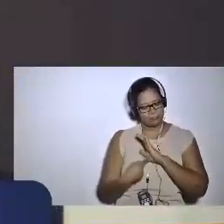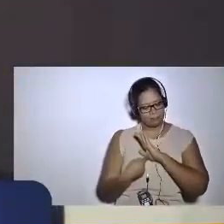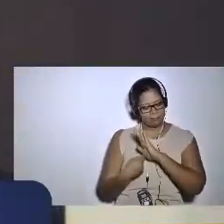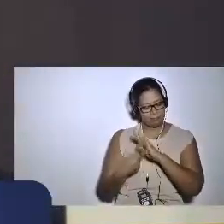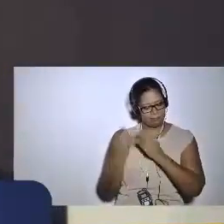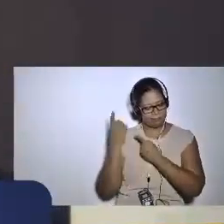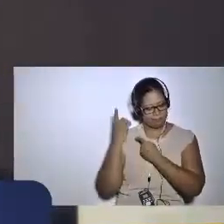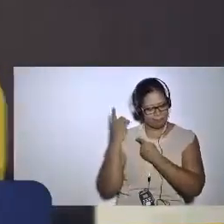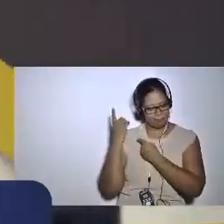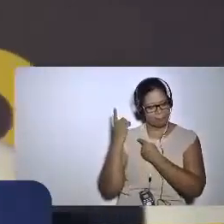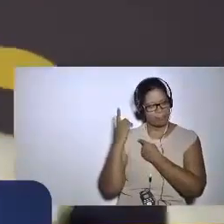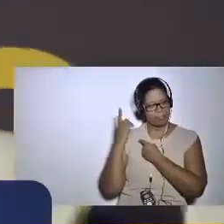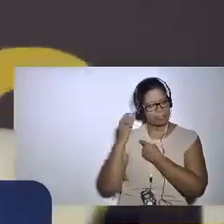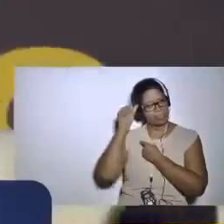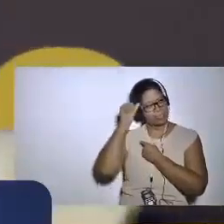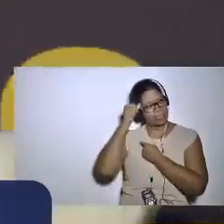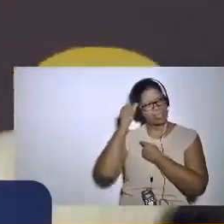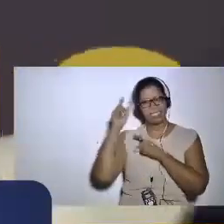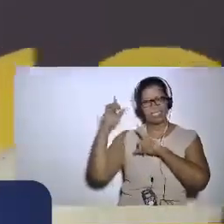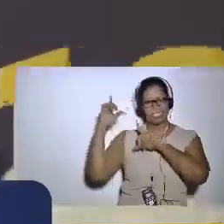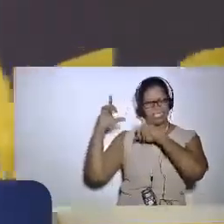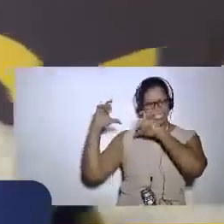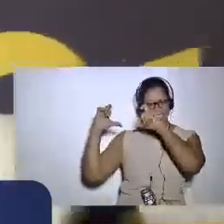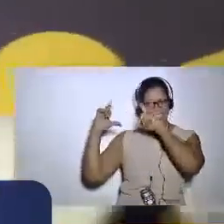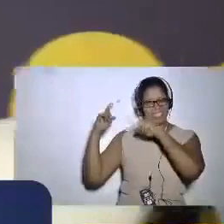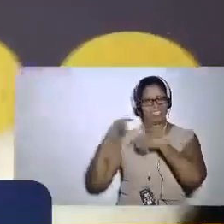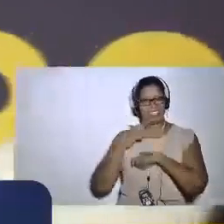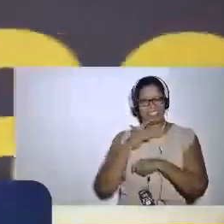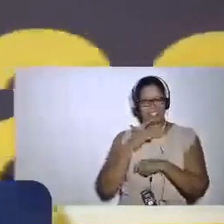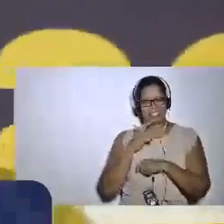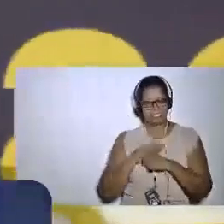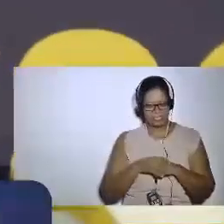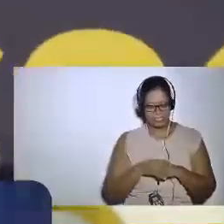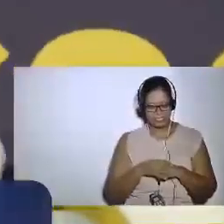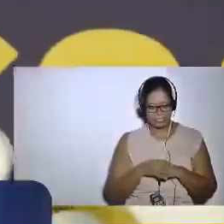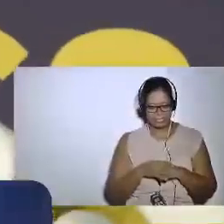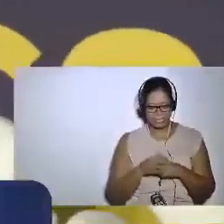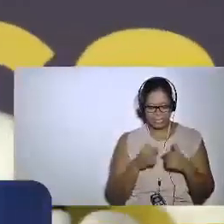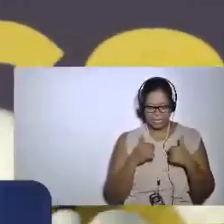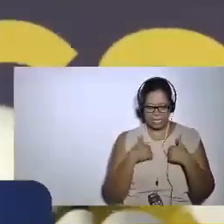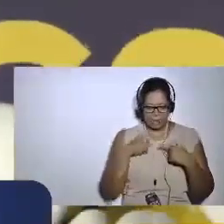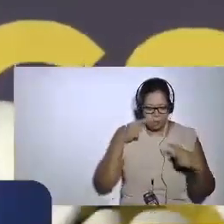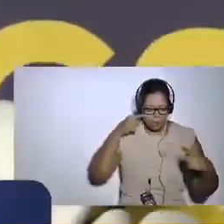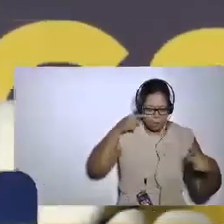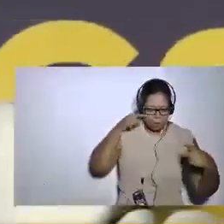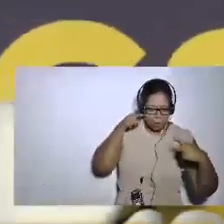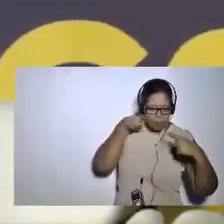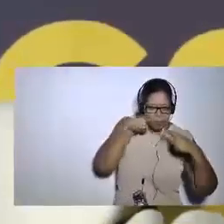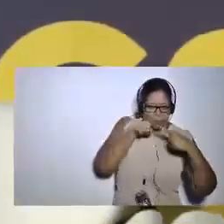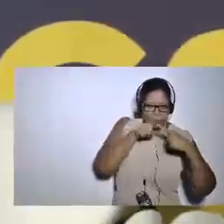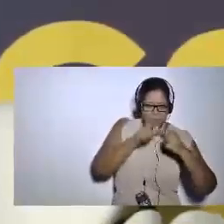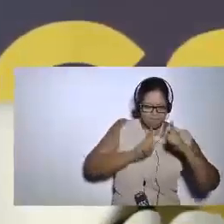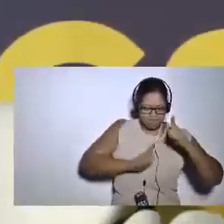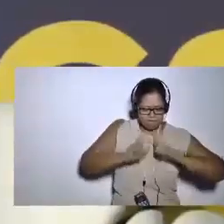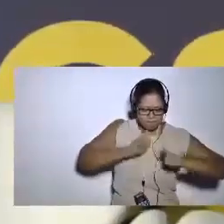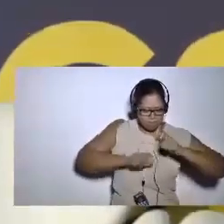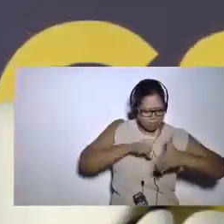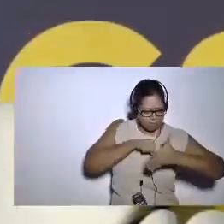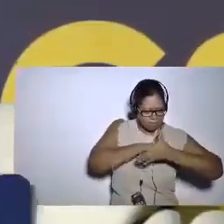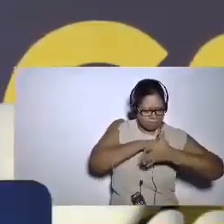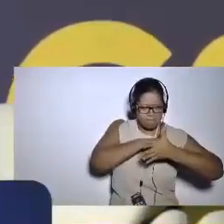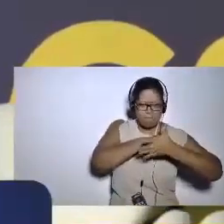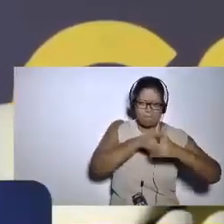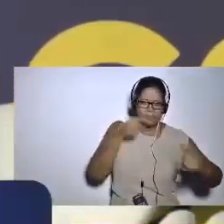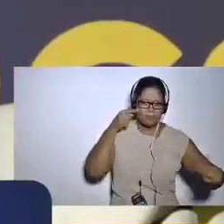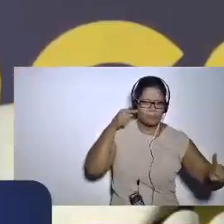mis diapositivas favorita de Luca. Lo que nosotros necesitamos, lo que tenemos que luchar, la meta, el